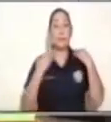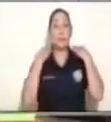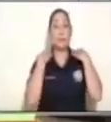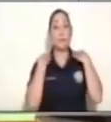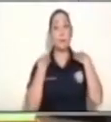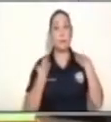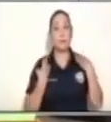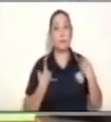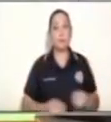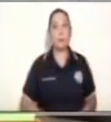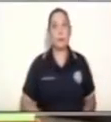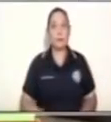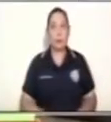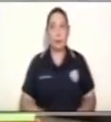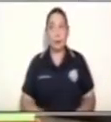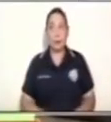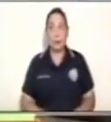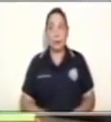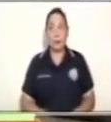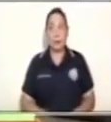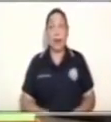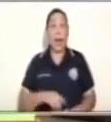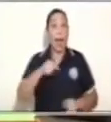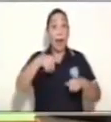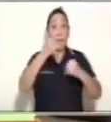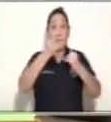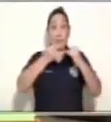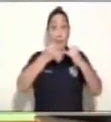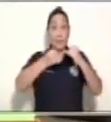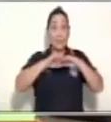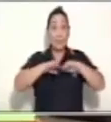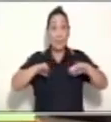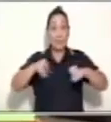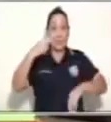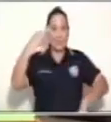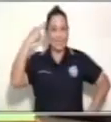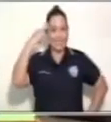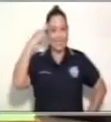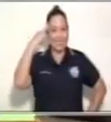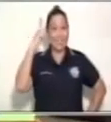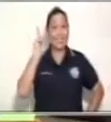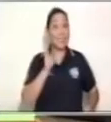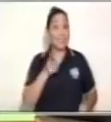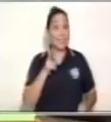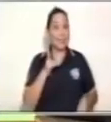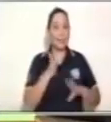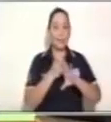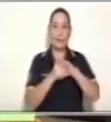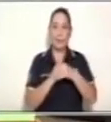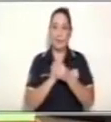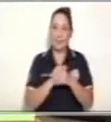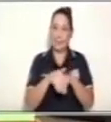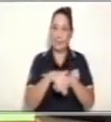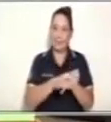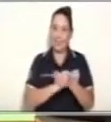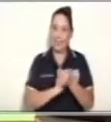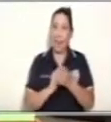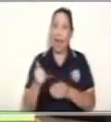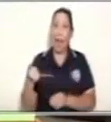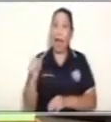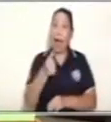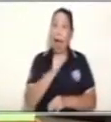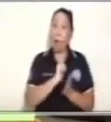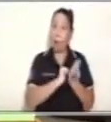Entonces, vamos a finalizar y recordándote que debes de lavarte las manos constantemente con